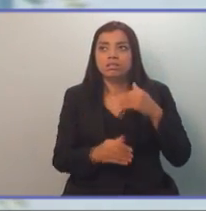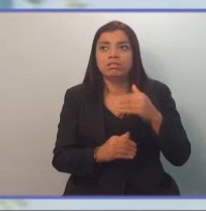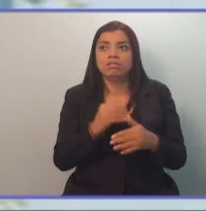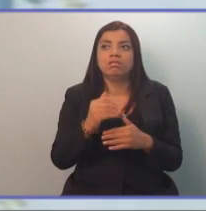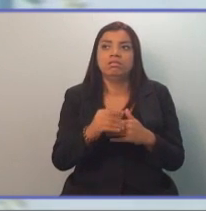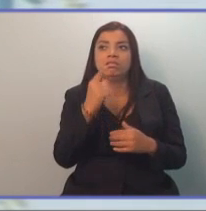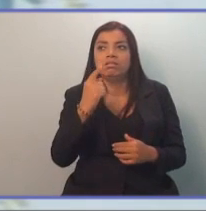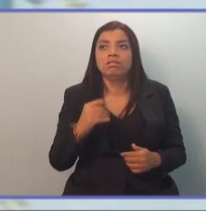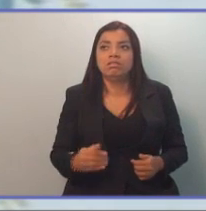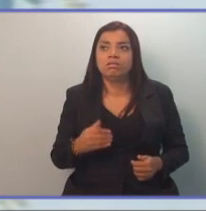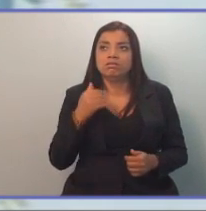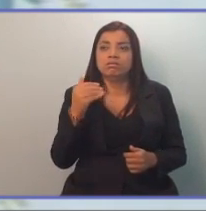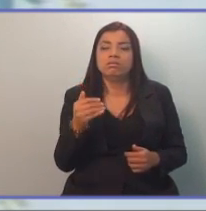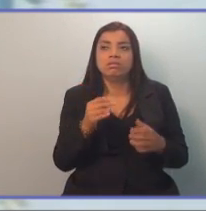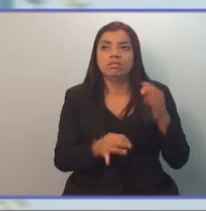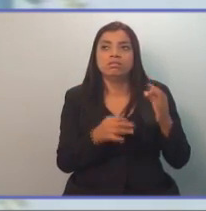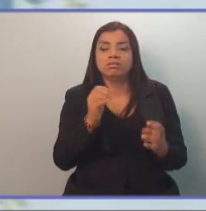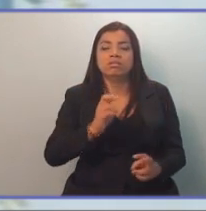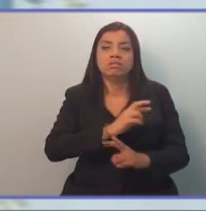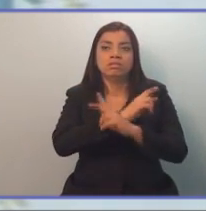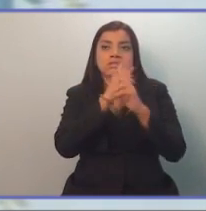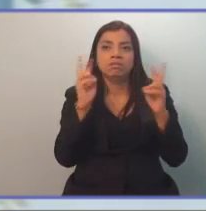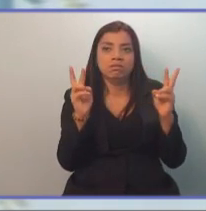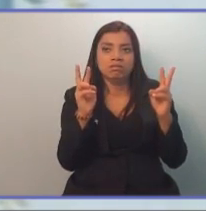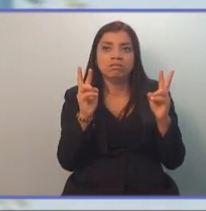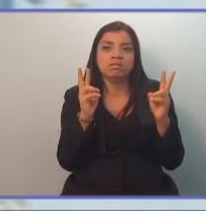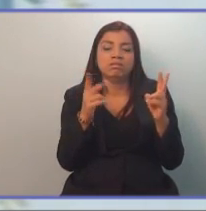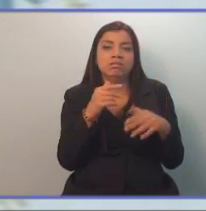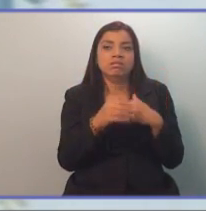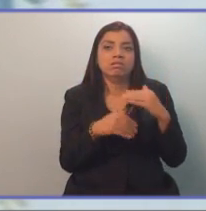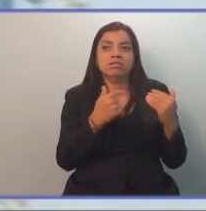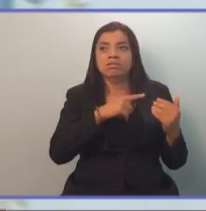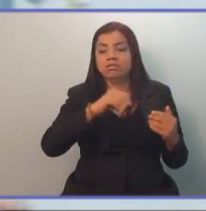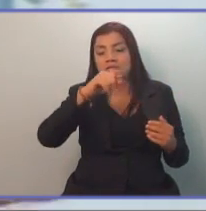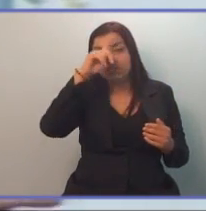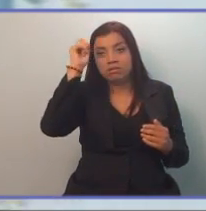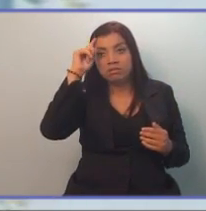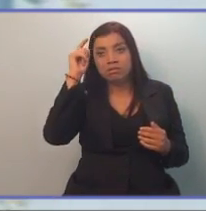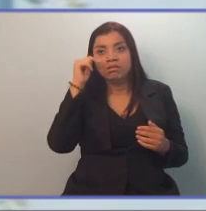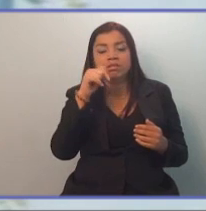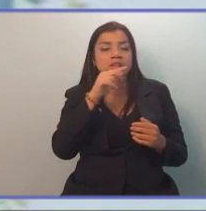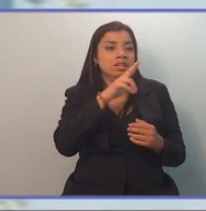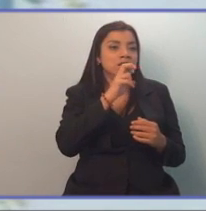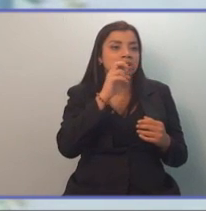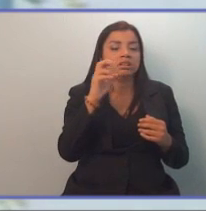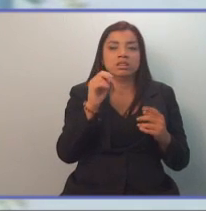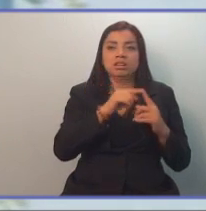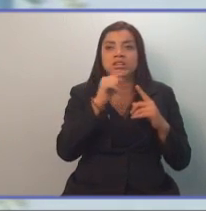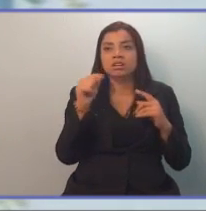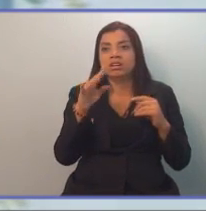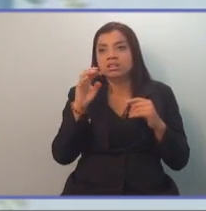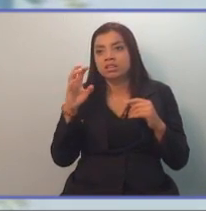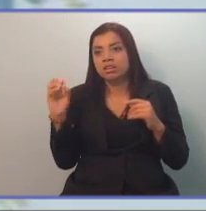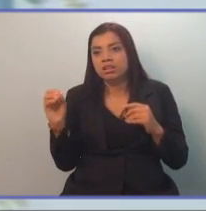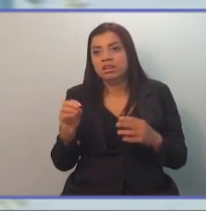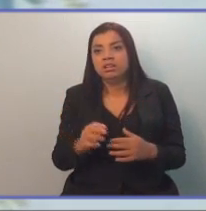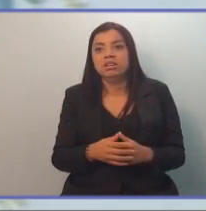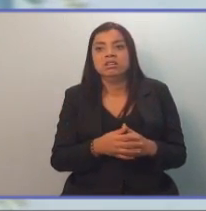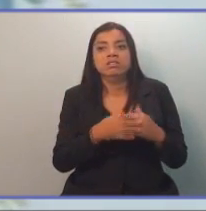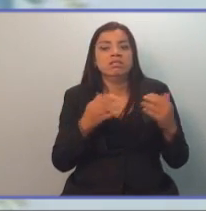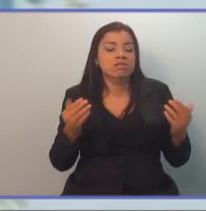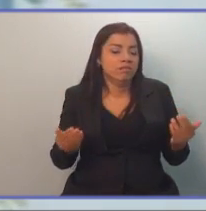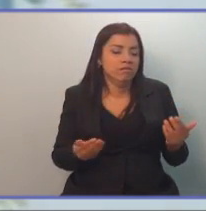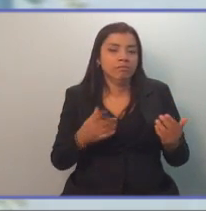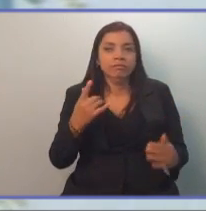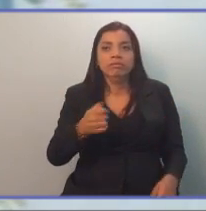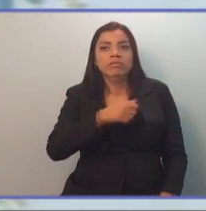año, hay juzgados de paz que tienen sobrecarga laboral. Reciben entre 300 y 500 y solo es 1. Y pasan de turno